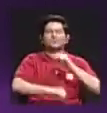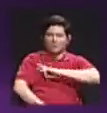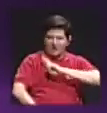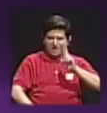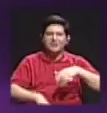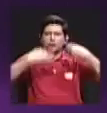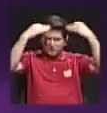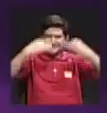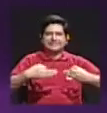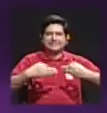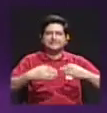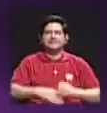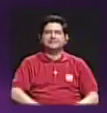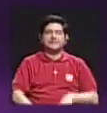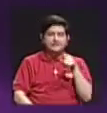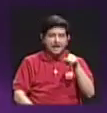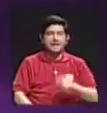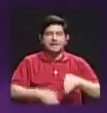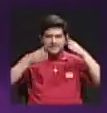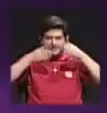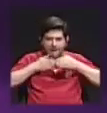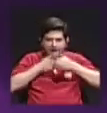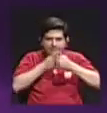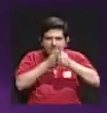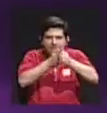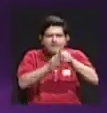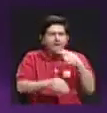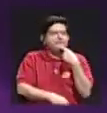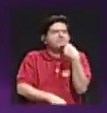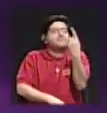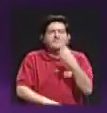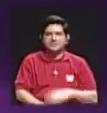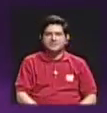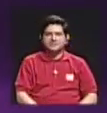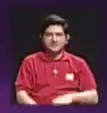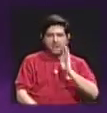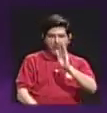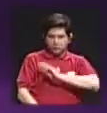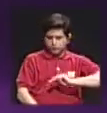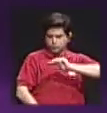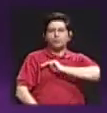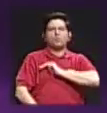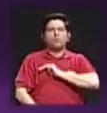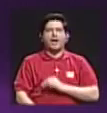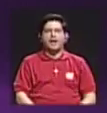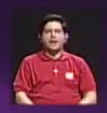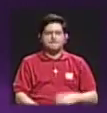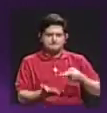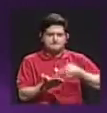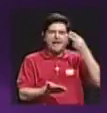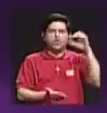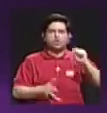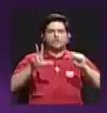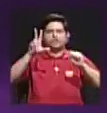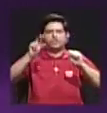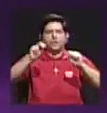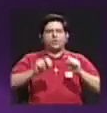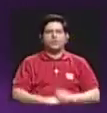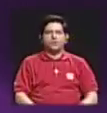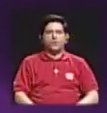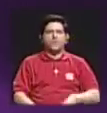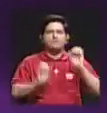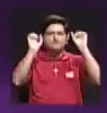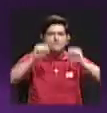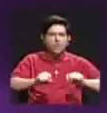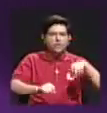tomar las decisiones y va dirigiendo y va diciendo desde su moral qué es lo que es válido y qué es lo que no es válido,